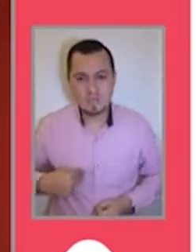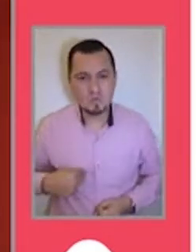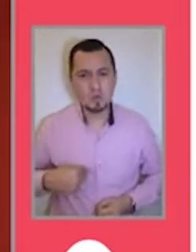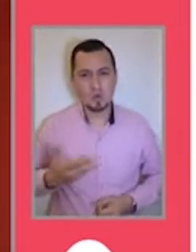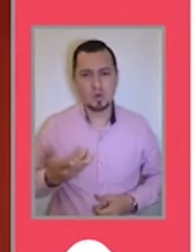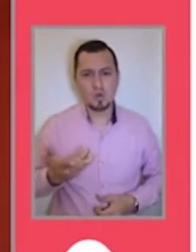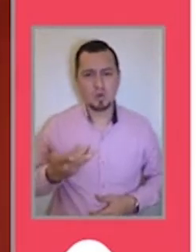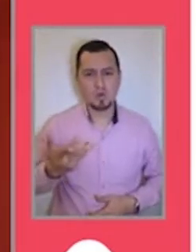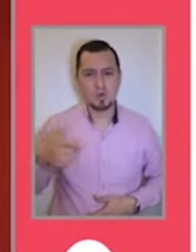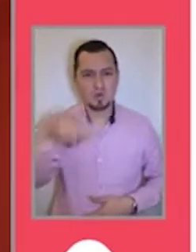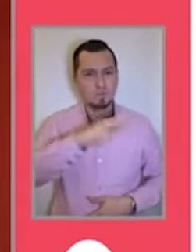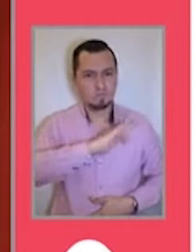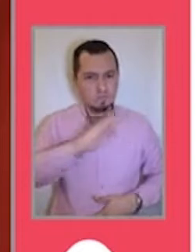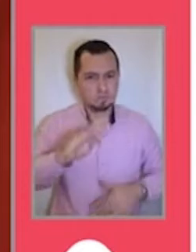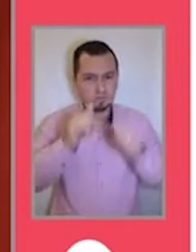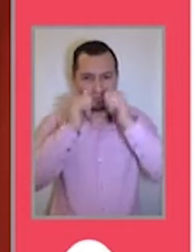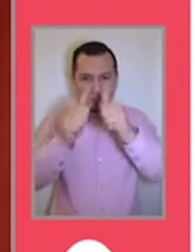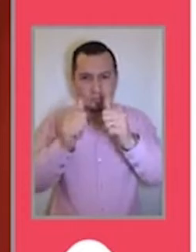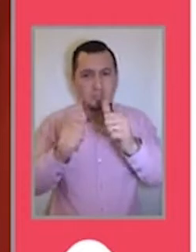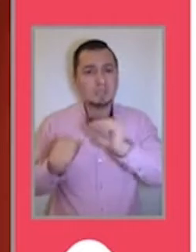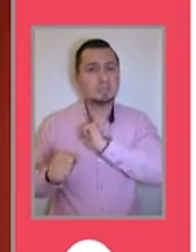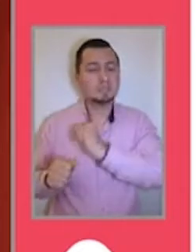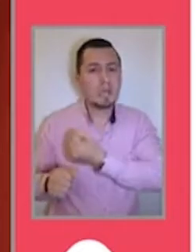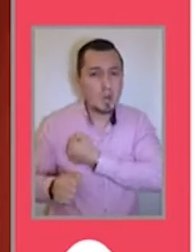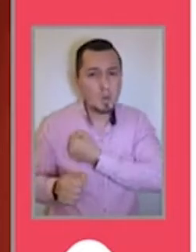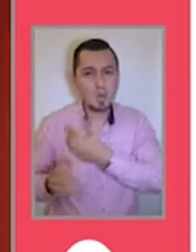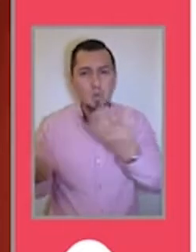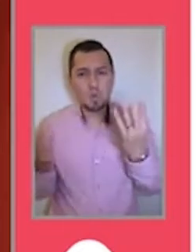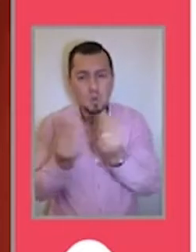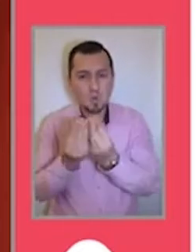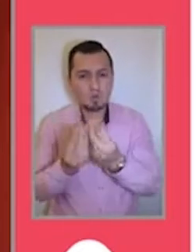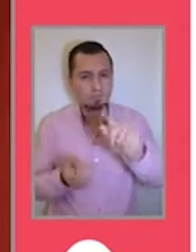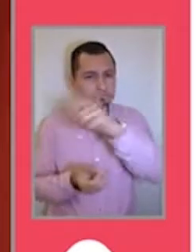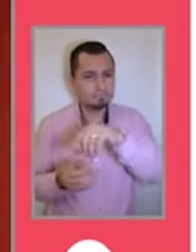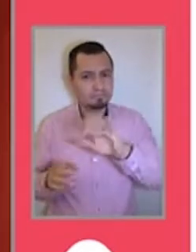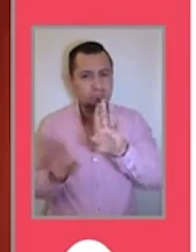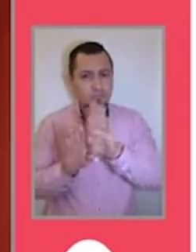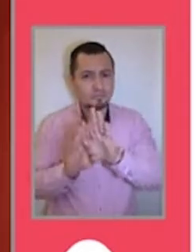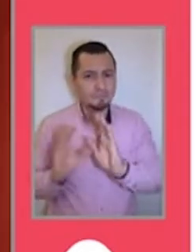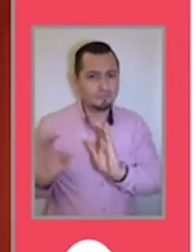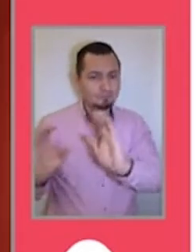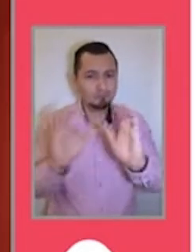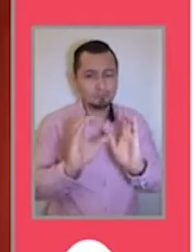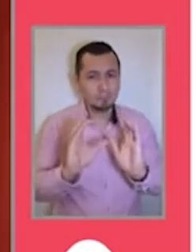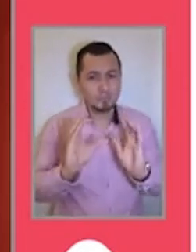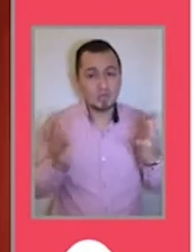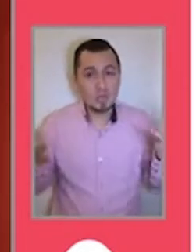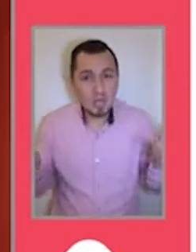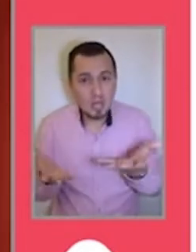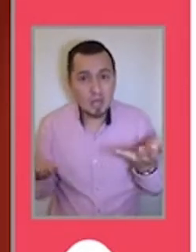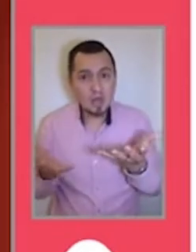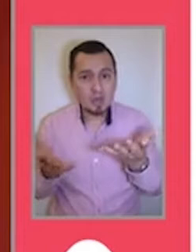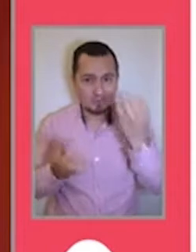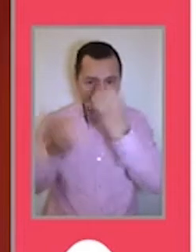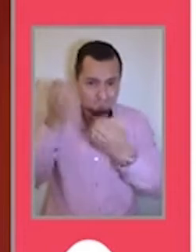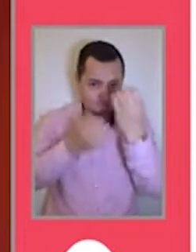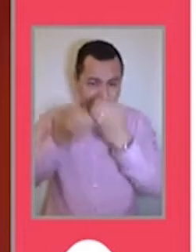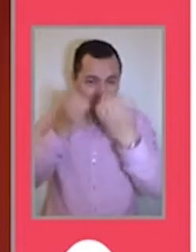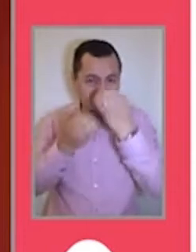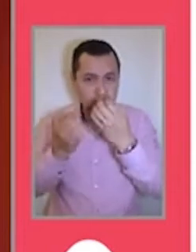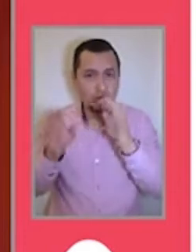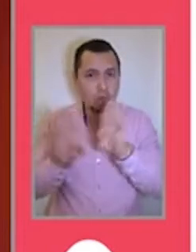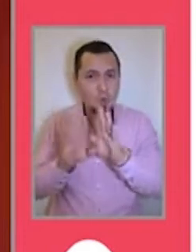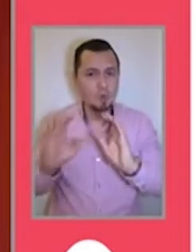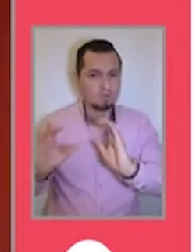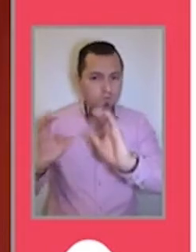aclarar los temas en materia de salud el presupuesto en materia de salud pues sean y revisados aclarados